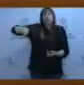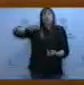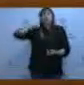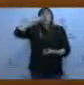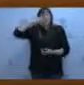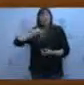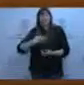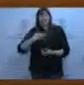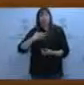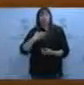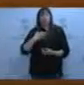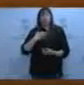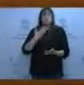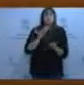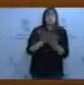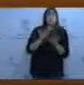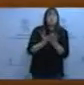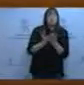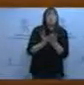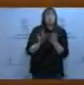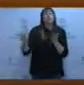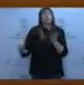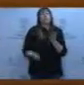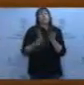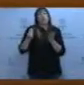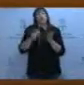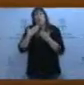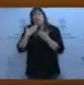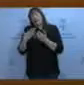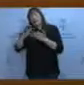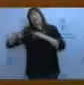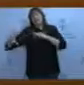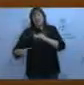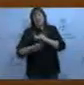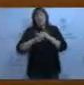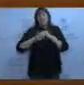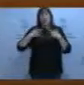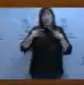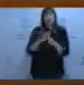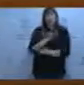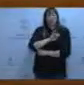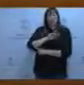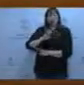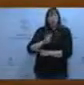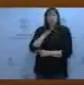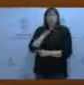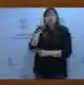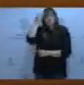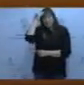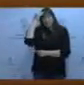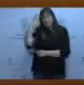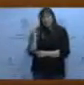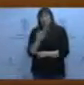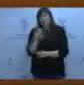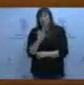mejorado un poco la proposición con las enmiendas practicadas por el Grupo Parlamentario de Izquierda Unida, porque yo creo que la primera